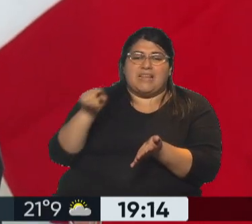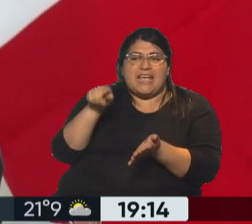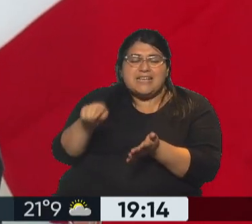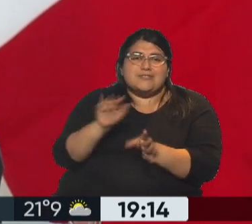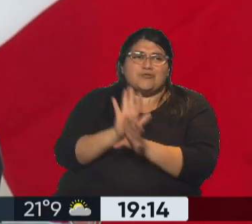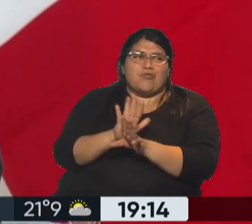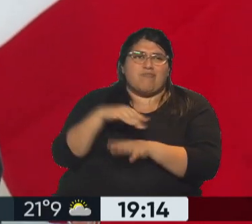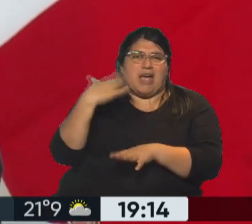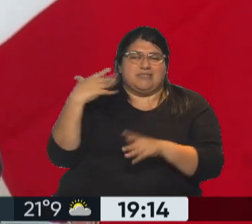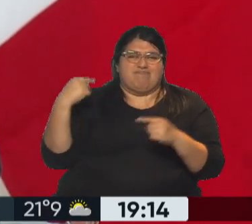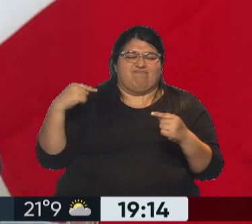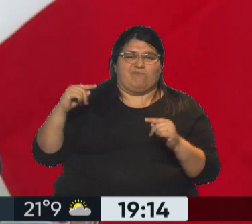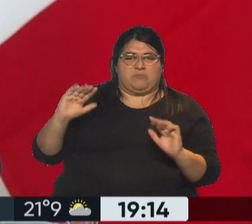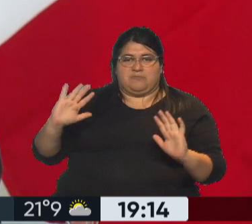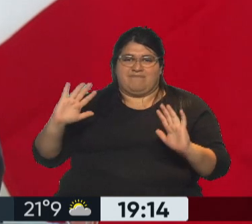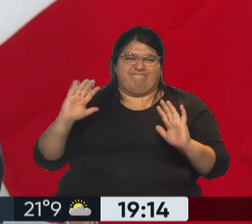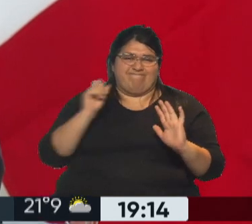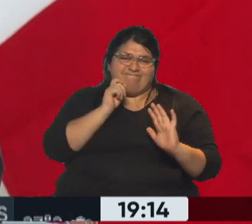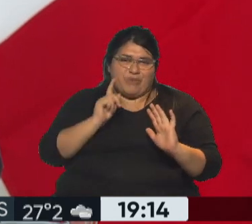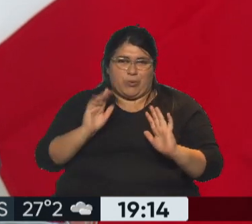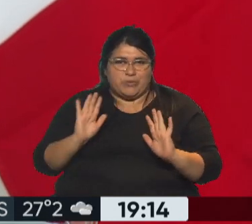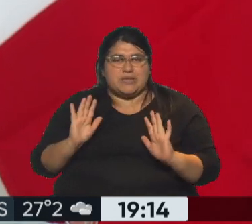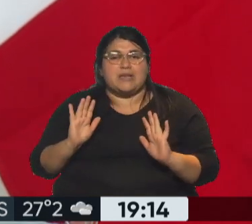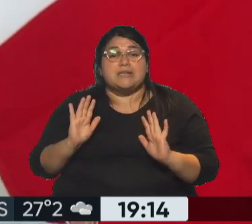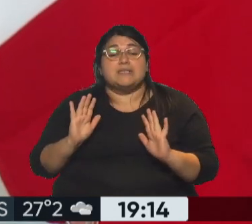malestar y desgracia para esos pueblos.